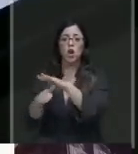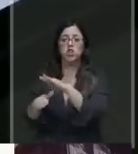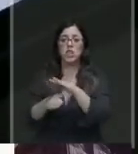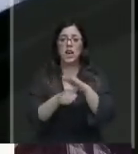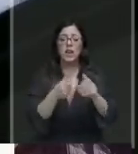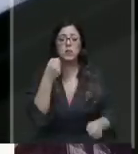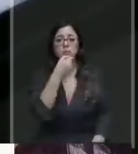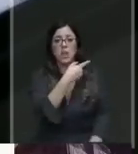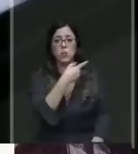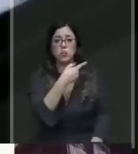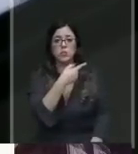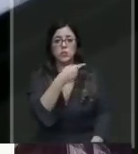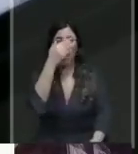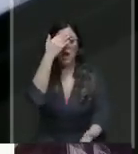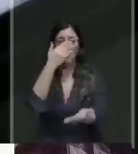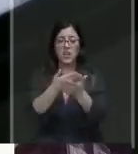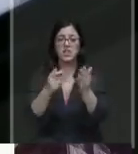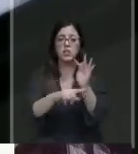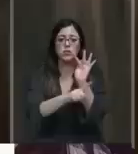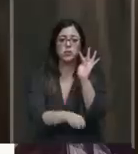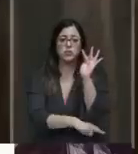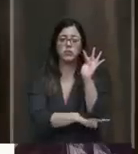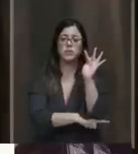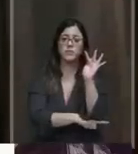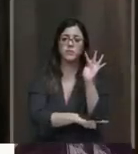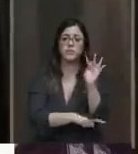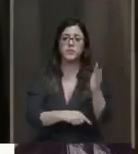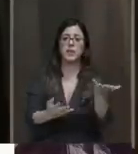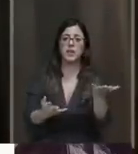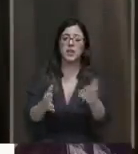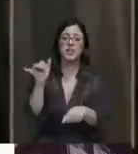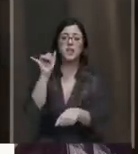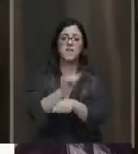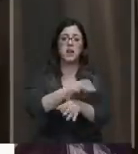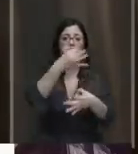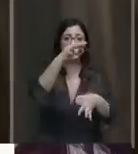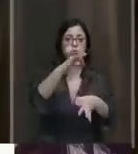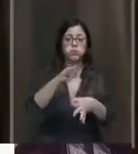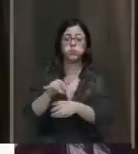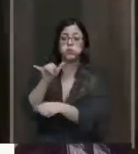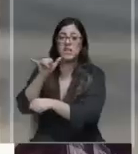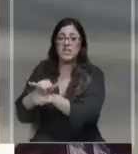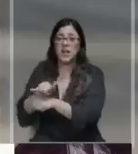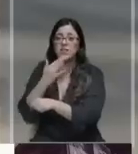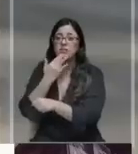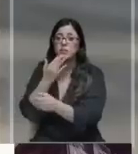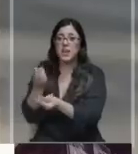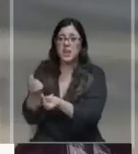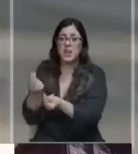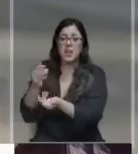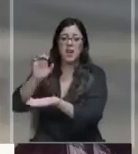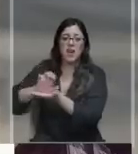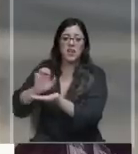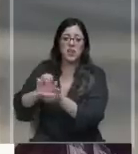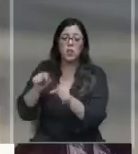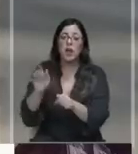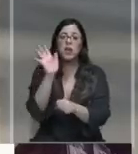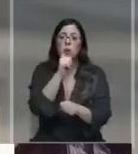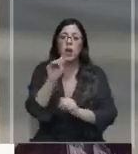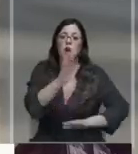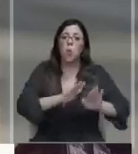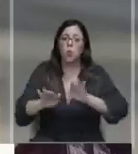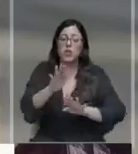una denuncia ante la Fiscalía por falsificación de instrumento público, estafa y fraude al fisco. No se cuidaron los recursos